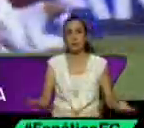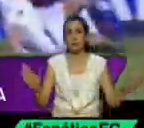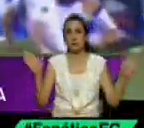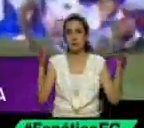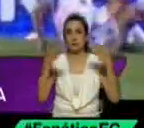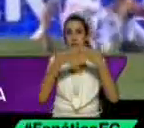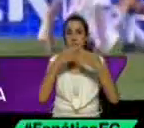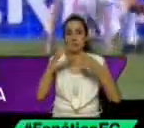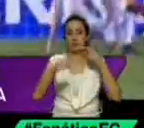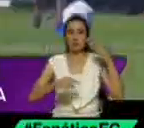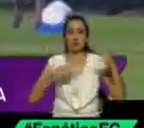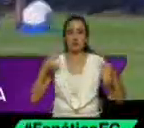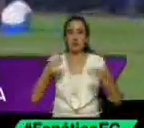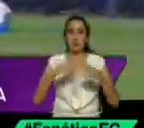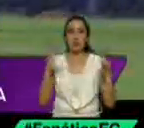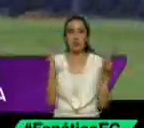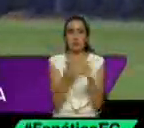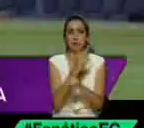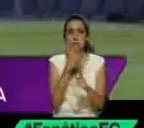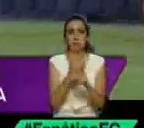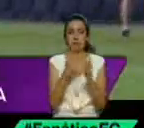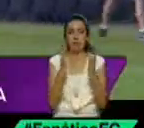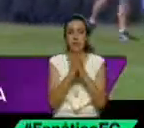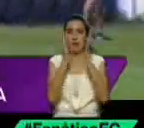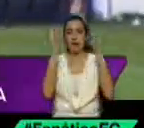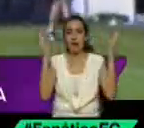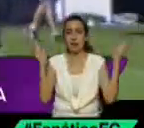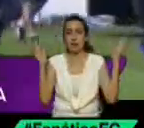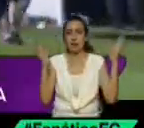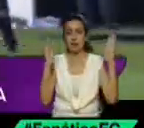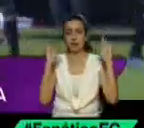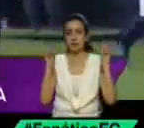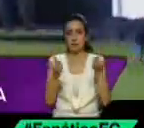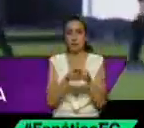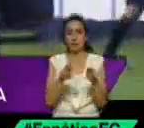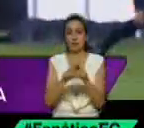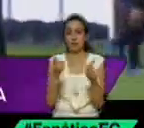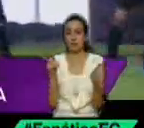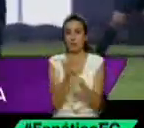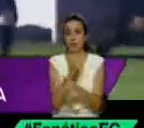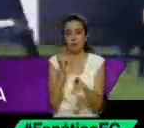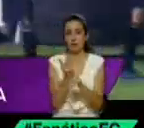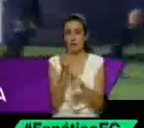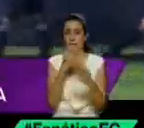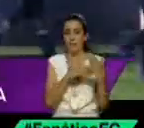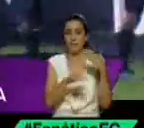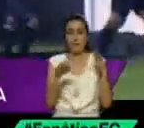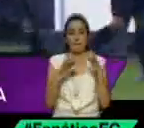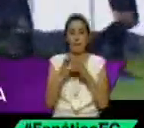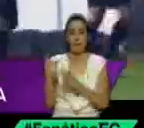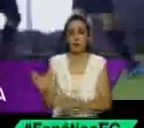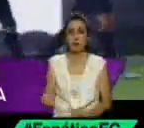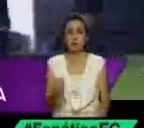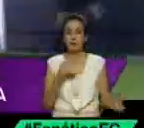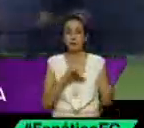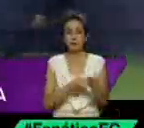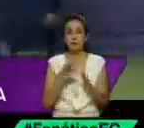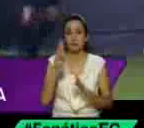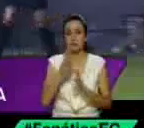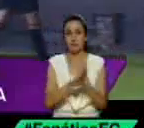demasiado atrás, me parece que es un riesgo demasiado grande el que corre a veces el equipo ecuatoriano, y en la determinación del